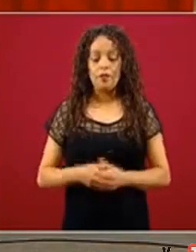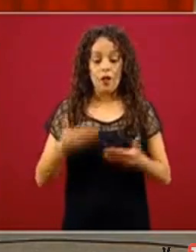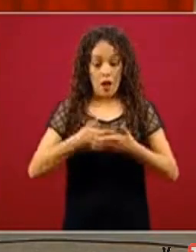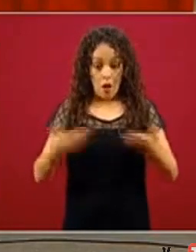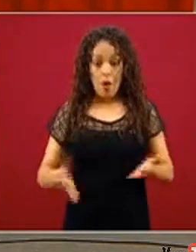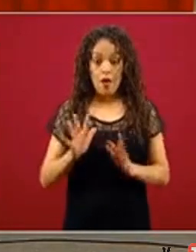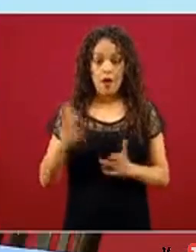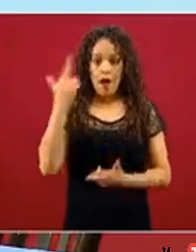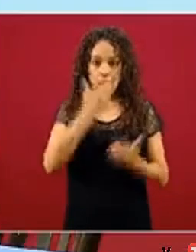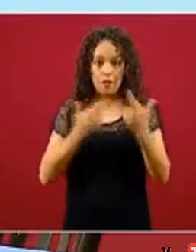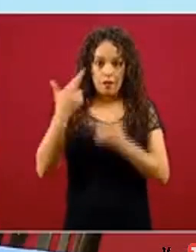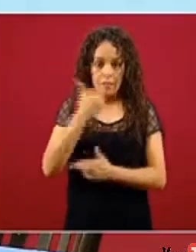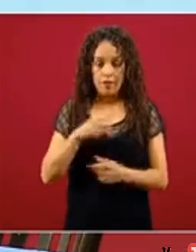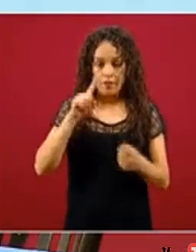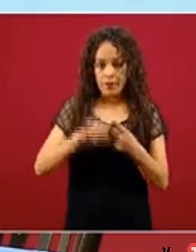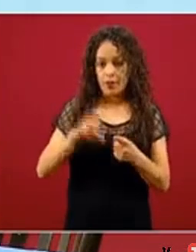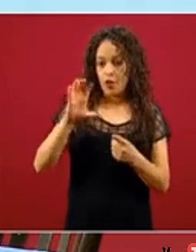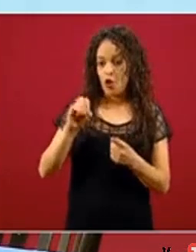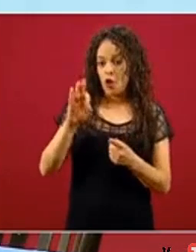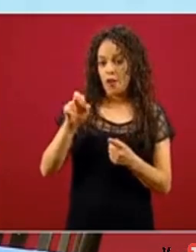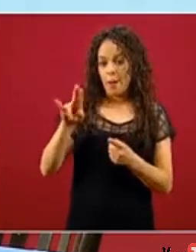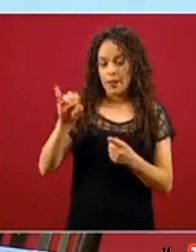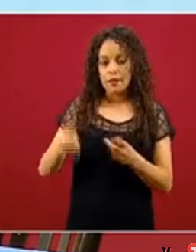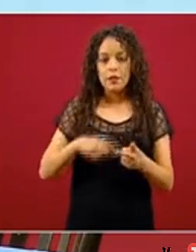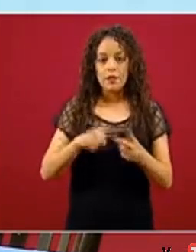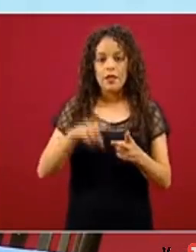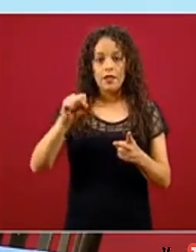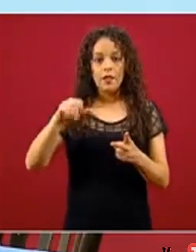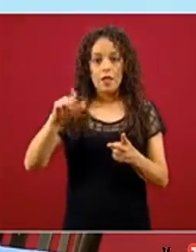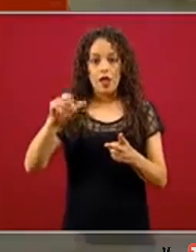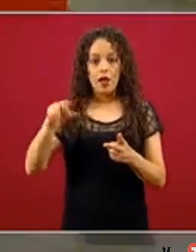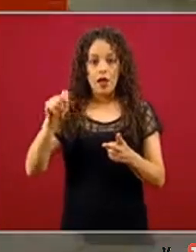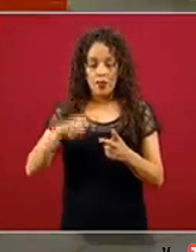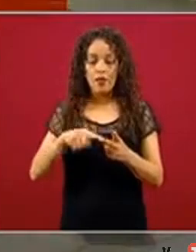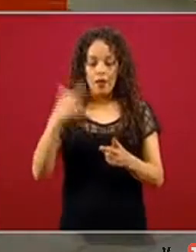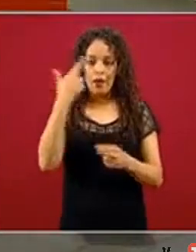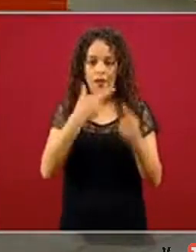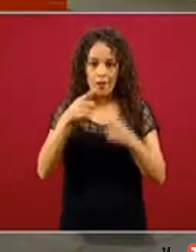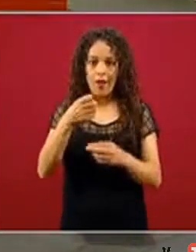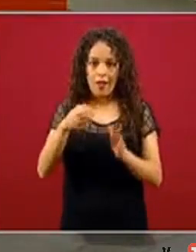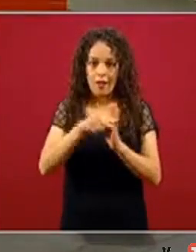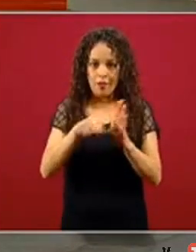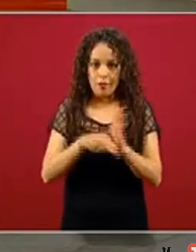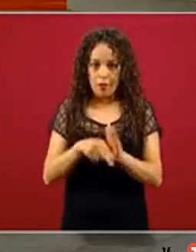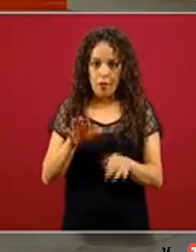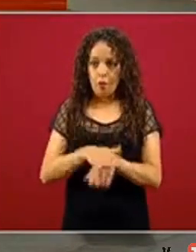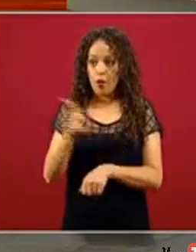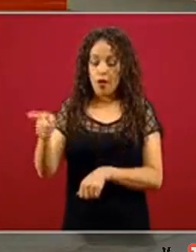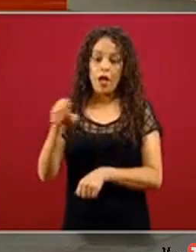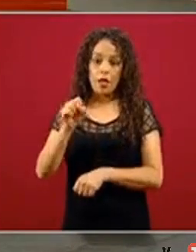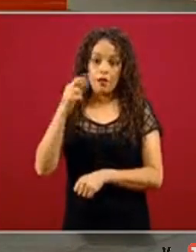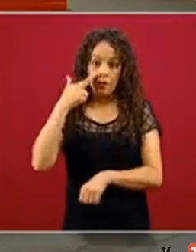Semarnat, que son las dos entidades responsables de esta norma. Muchas gracias. Carlos, por favor.